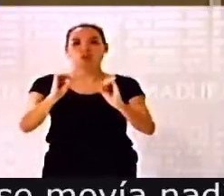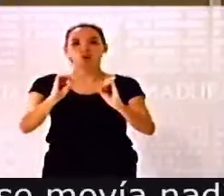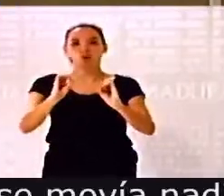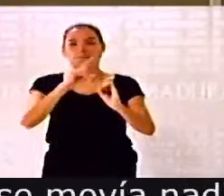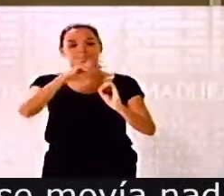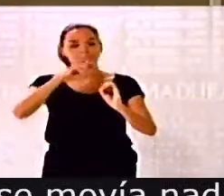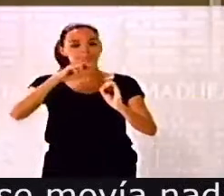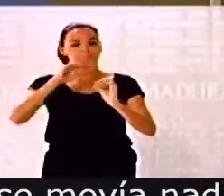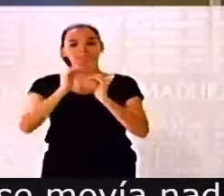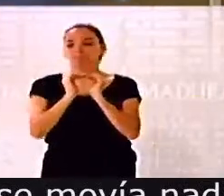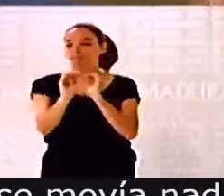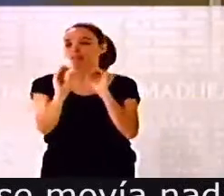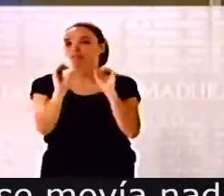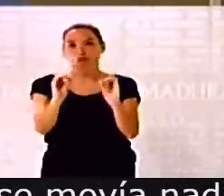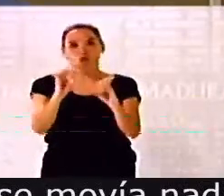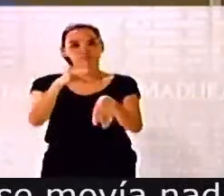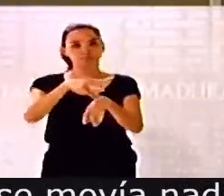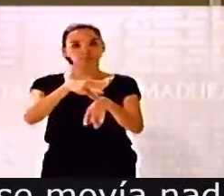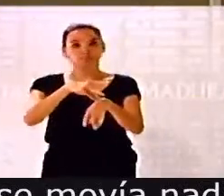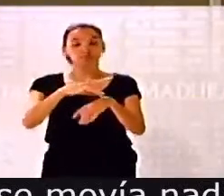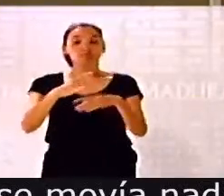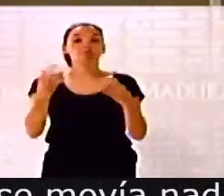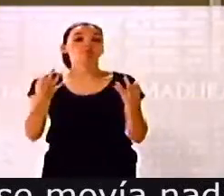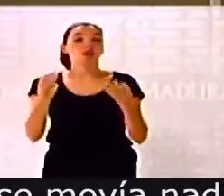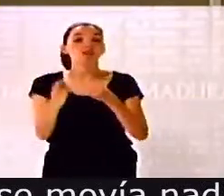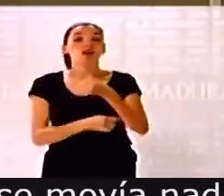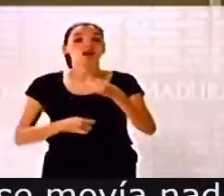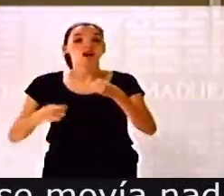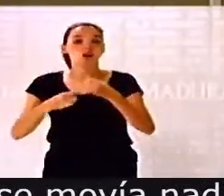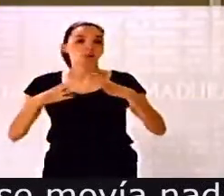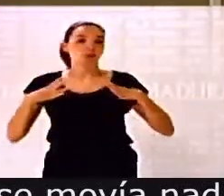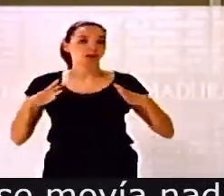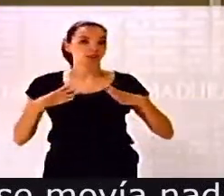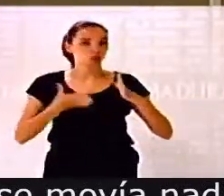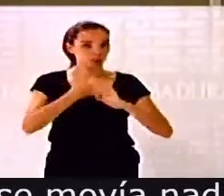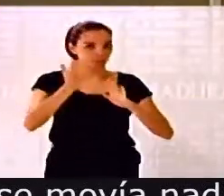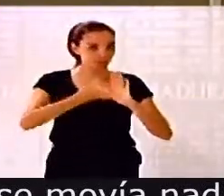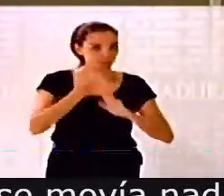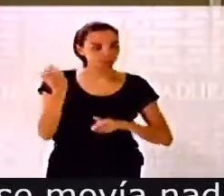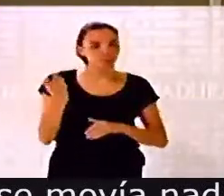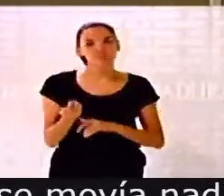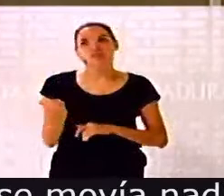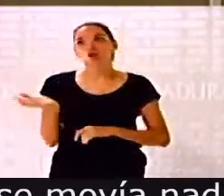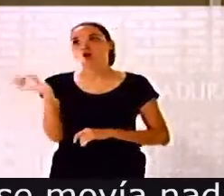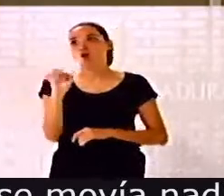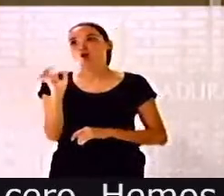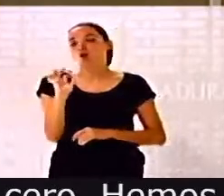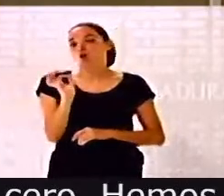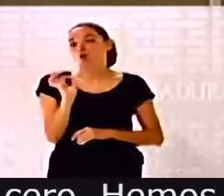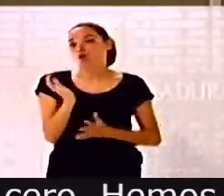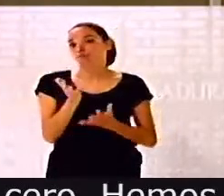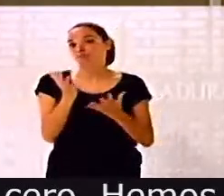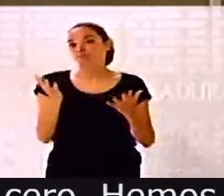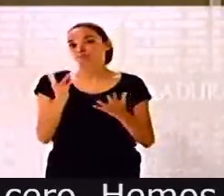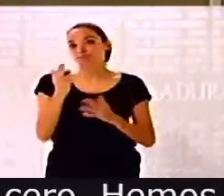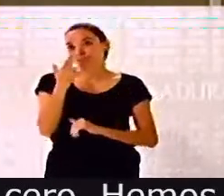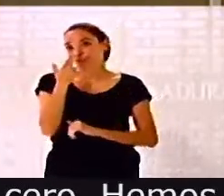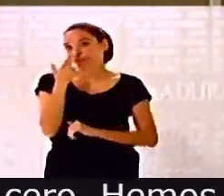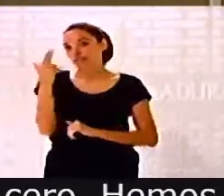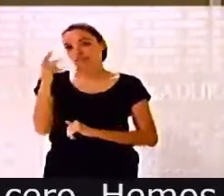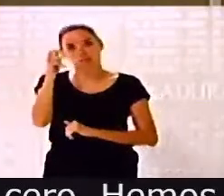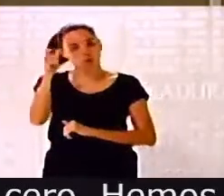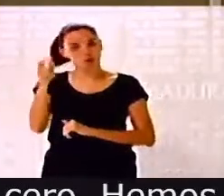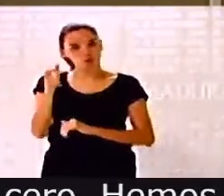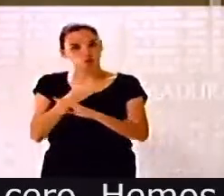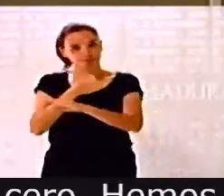a cero. ¿Qué hemos tenido en el mes de agosto? Pues hemos tenido las vacaciones, hemos tenido visitas a los